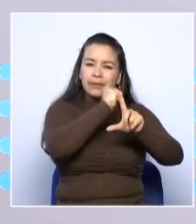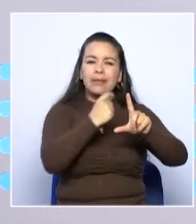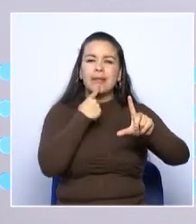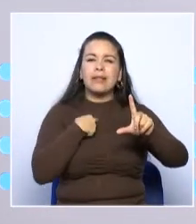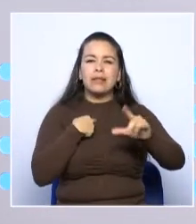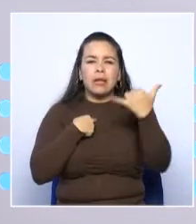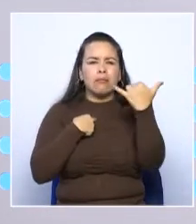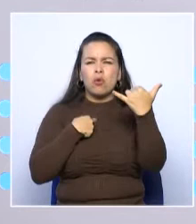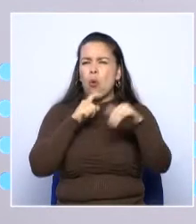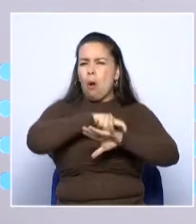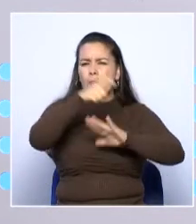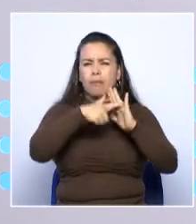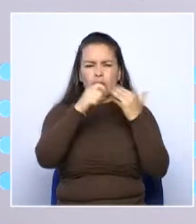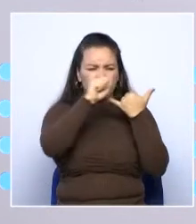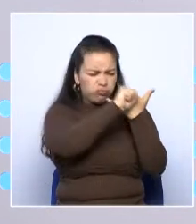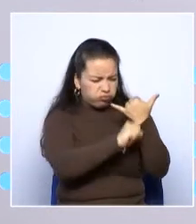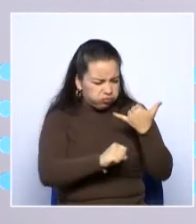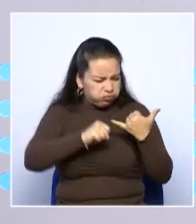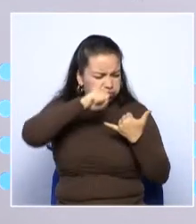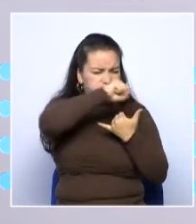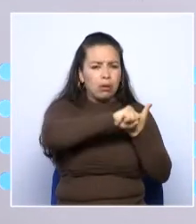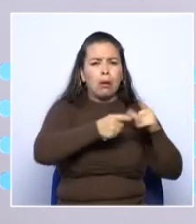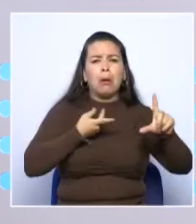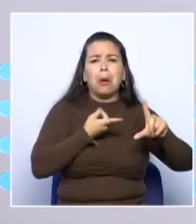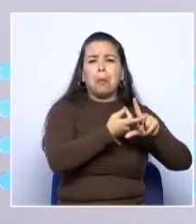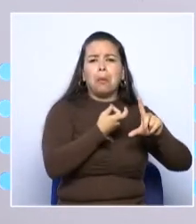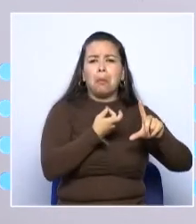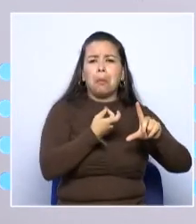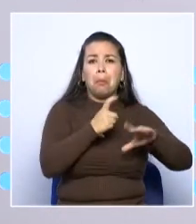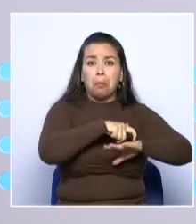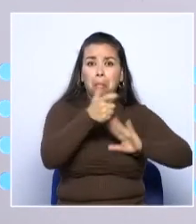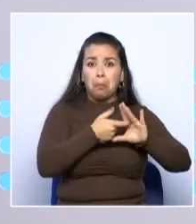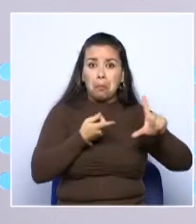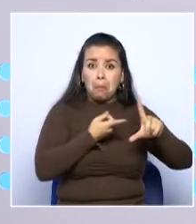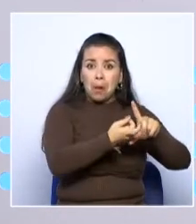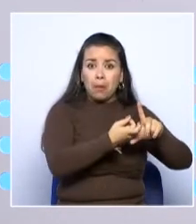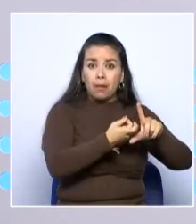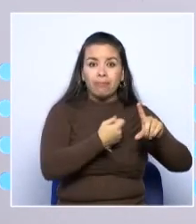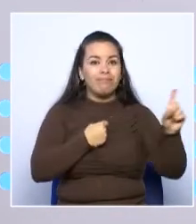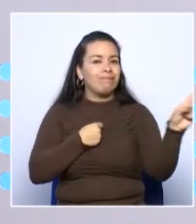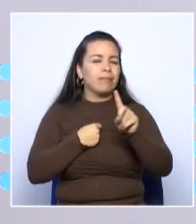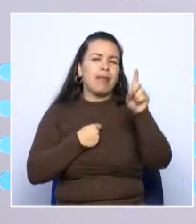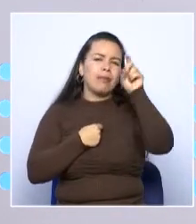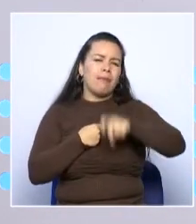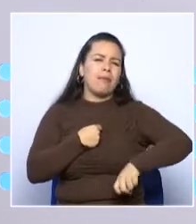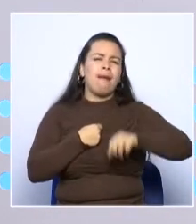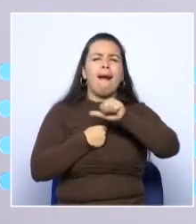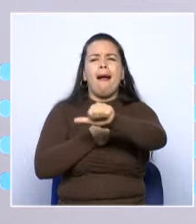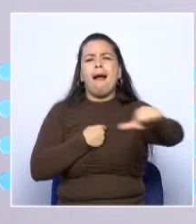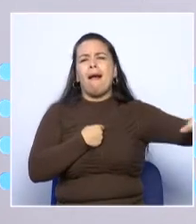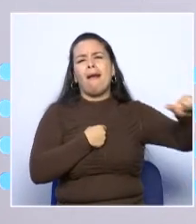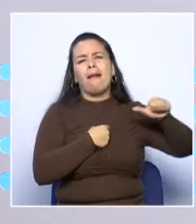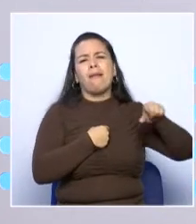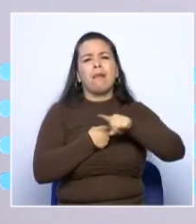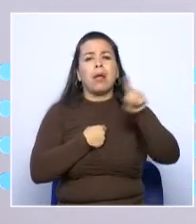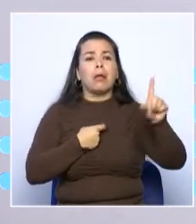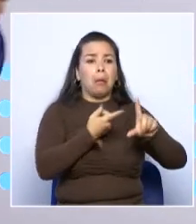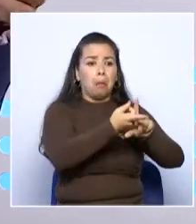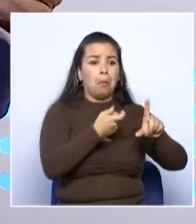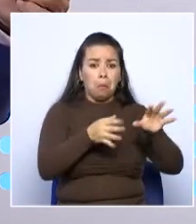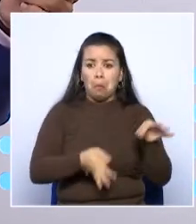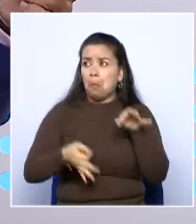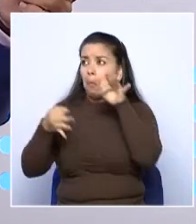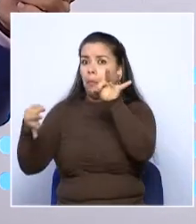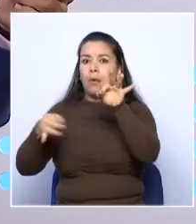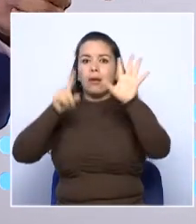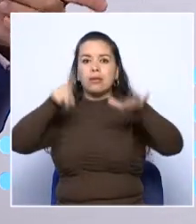ovarios. ¿Una citología y una colposcopia muestra eso? No. Tenemos cantidad de mujeres que nos llegan con citologías y a los 6